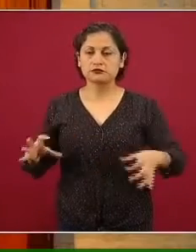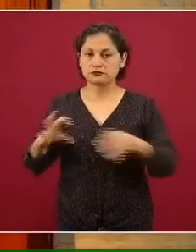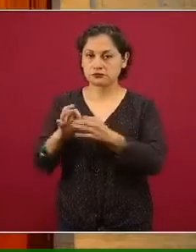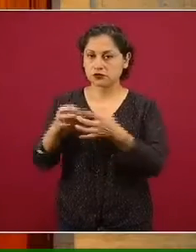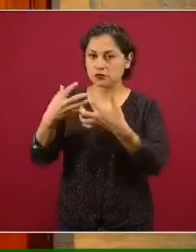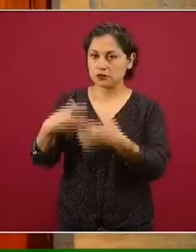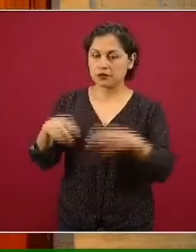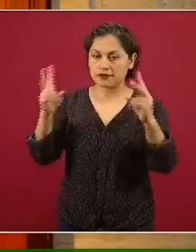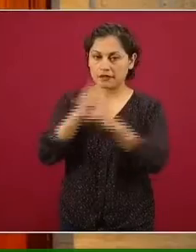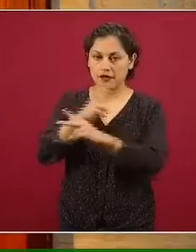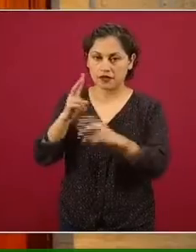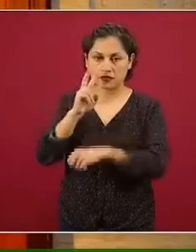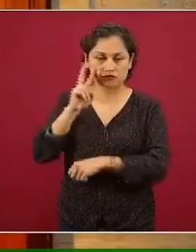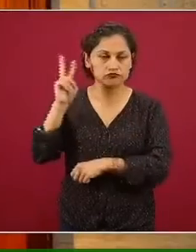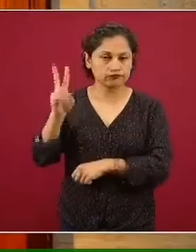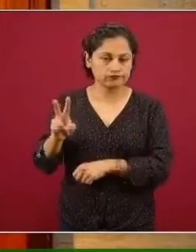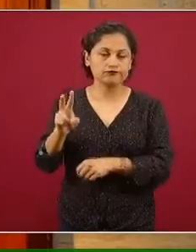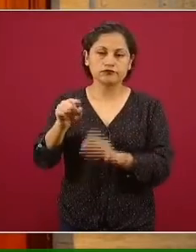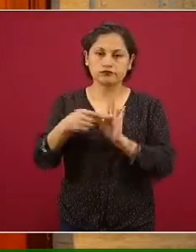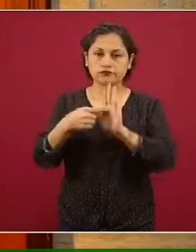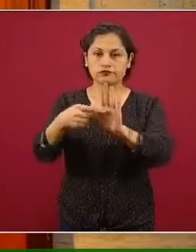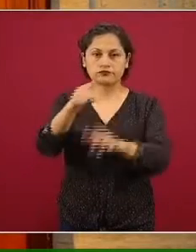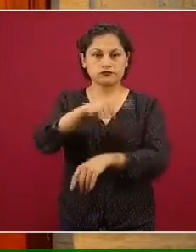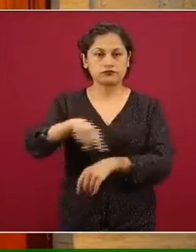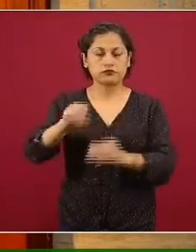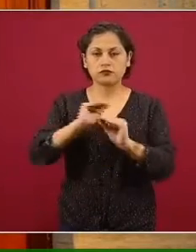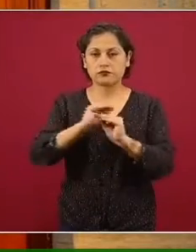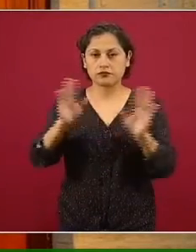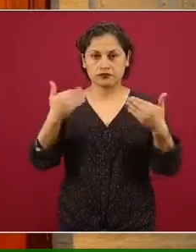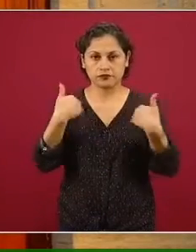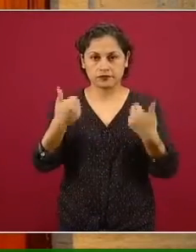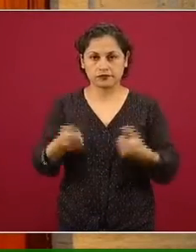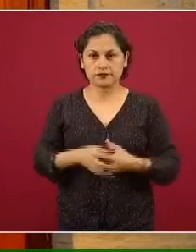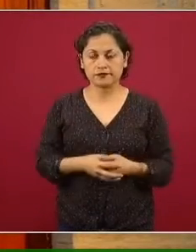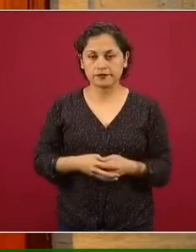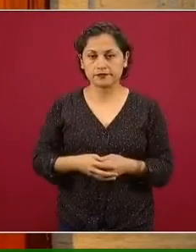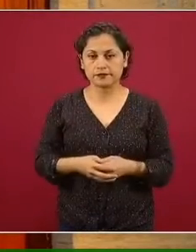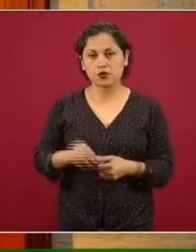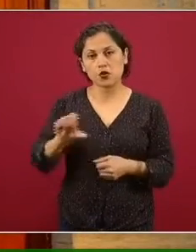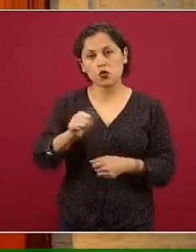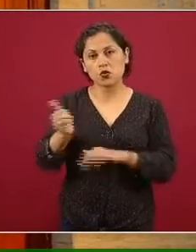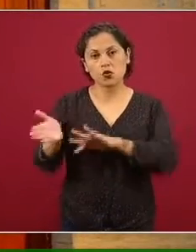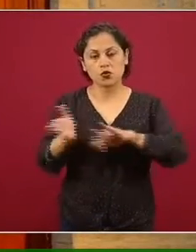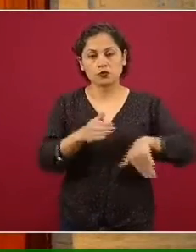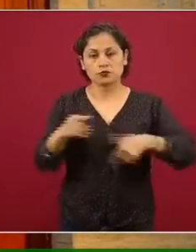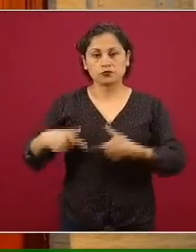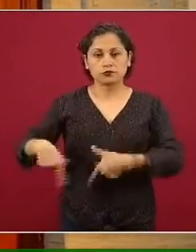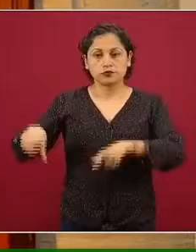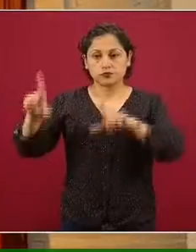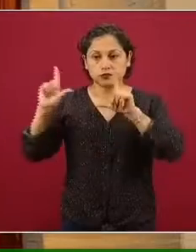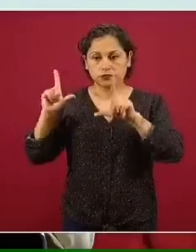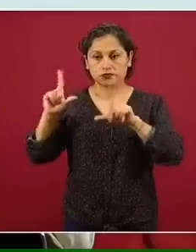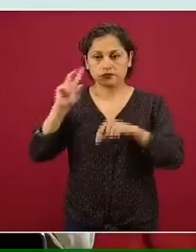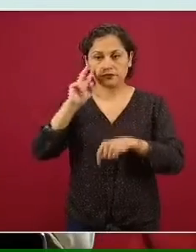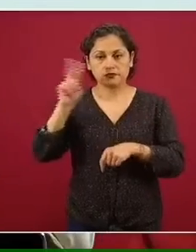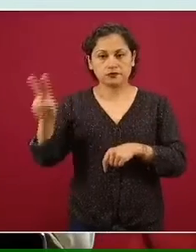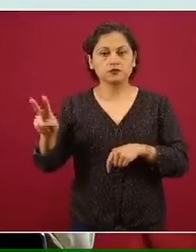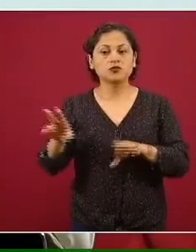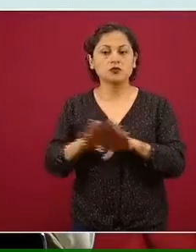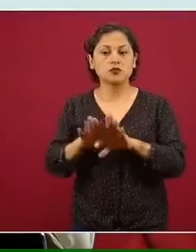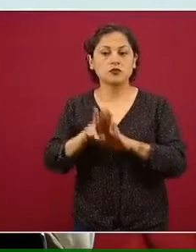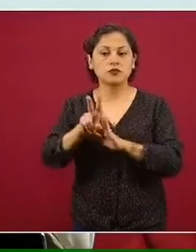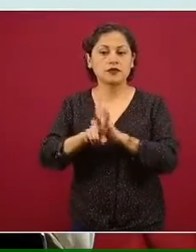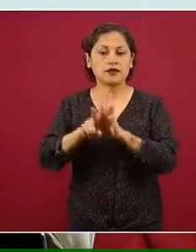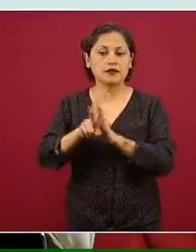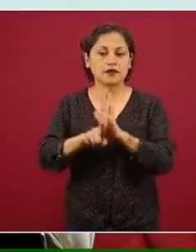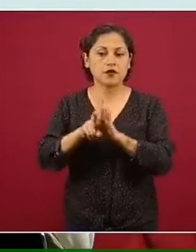el panorama un poco más completo. Veamos la siguiente diapositiva, es precisamente la animación, semana